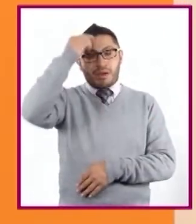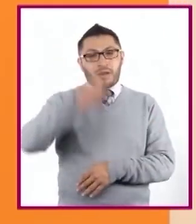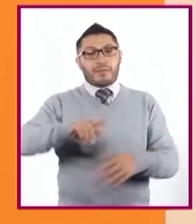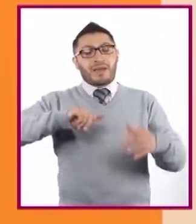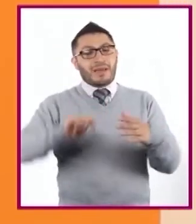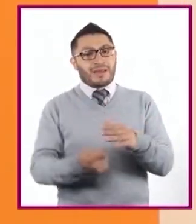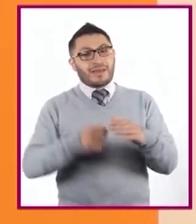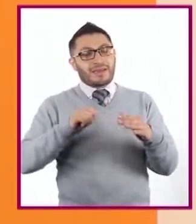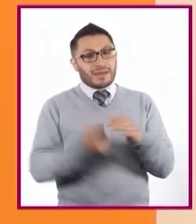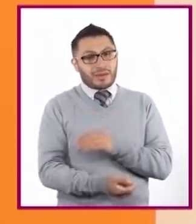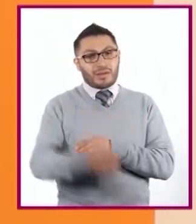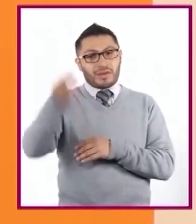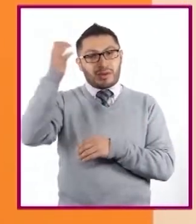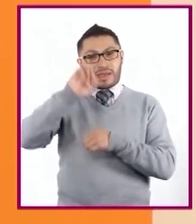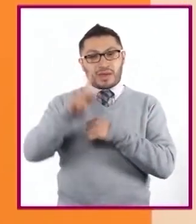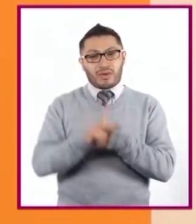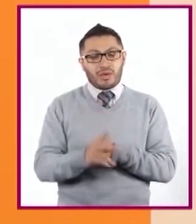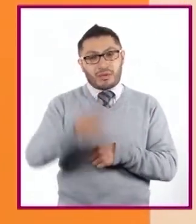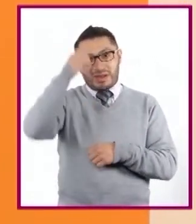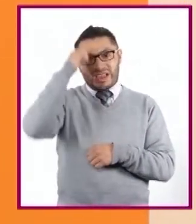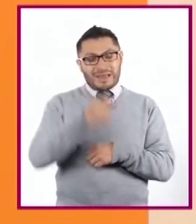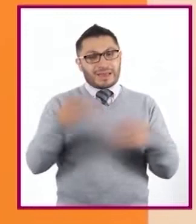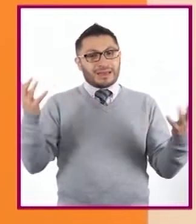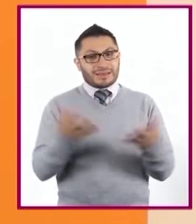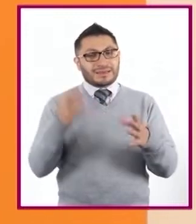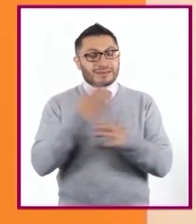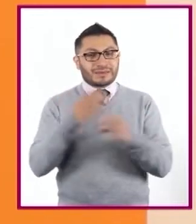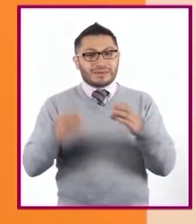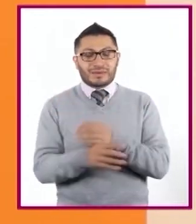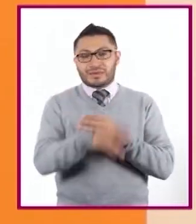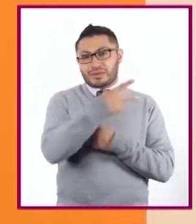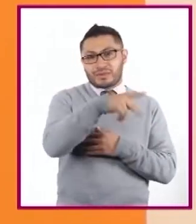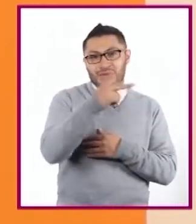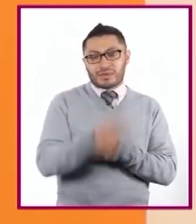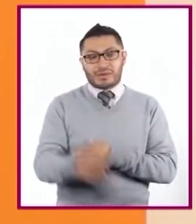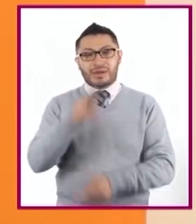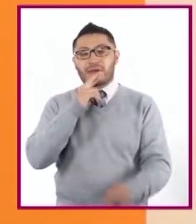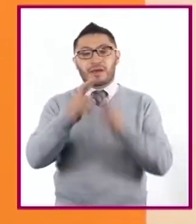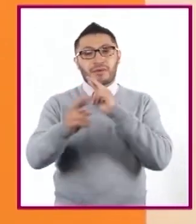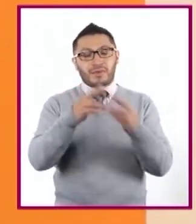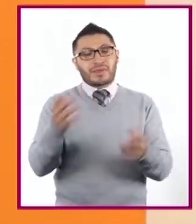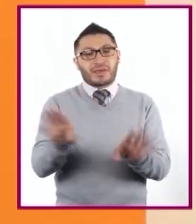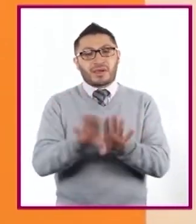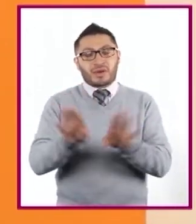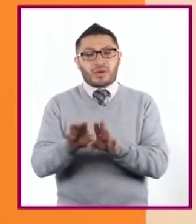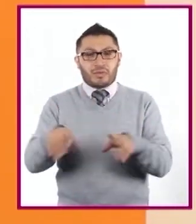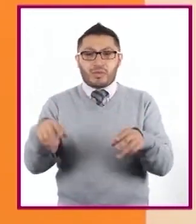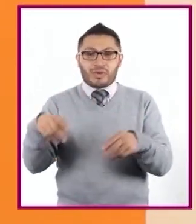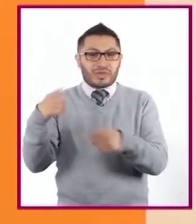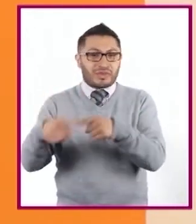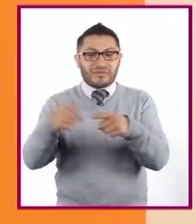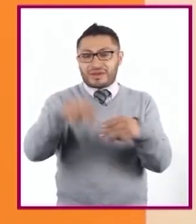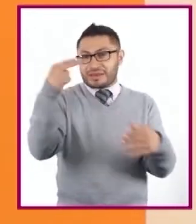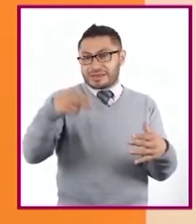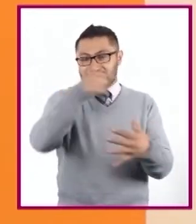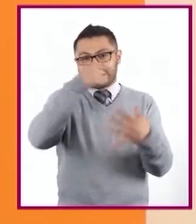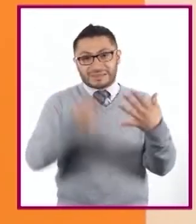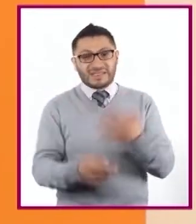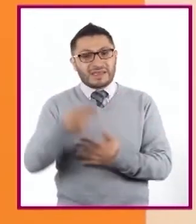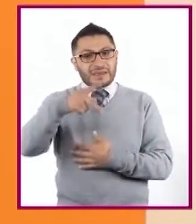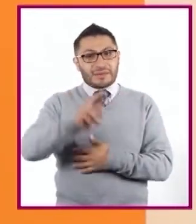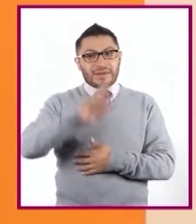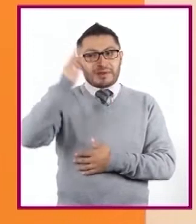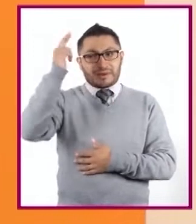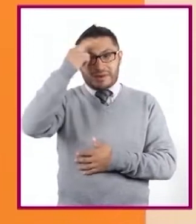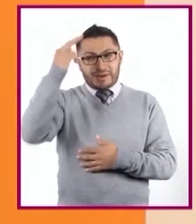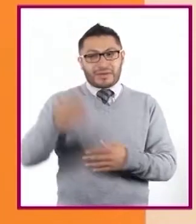tecnología europea, generando innovaciones propias para responder a las demandas de consumo. Pero antes, permítanme recordarles que al